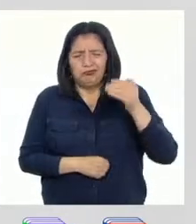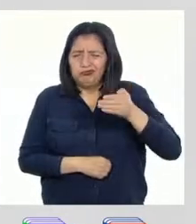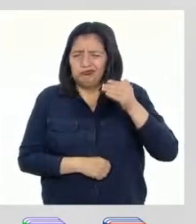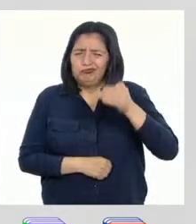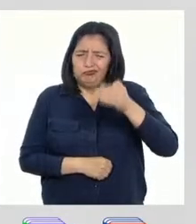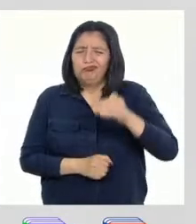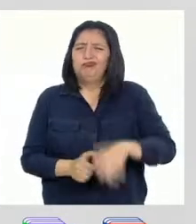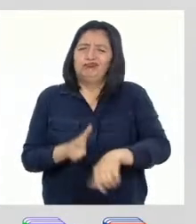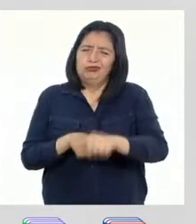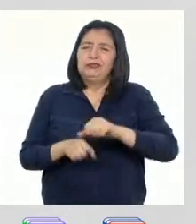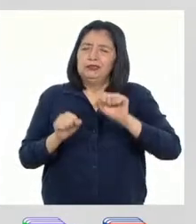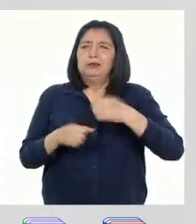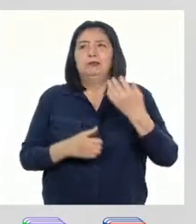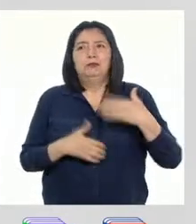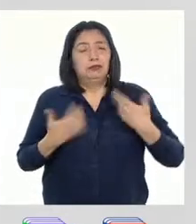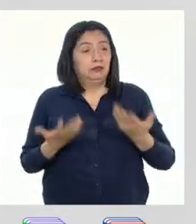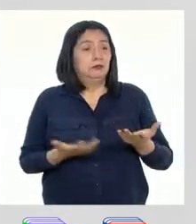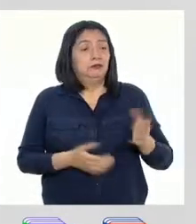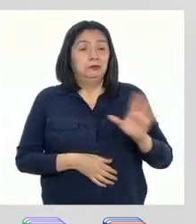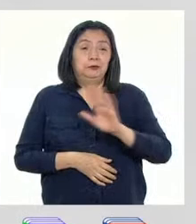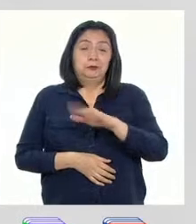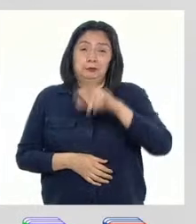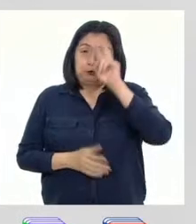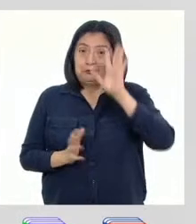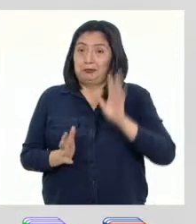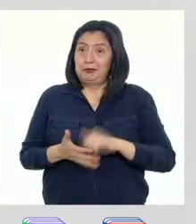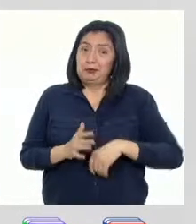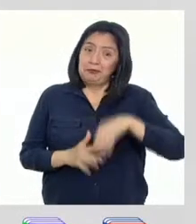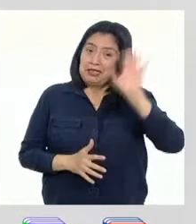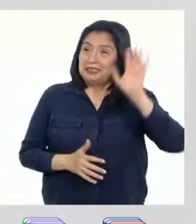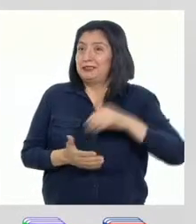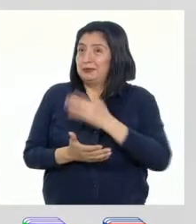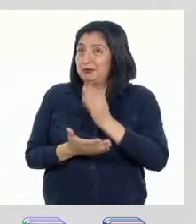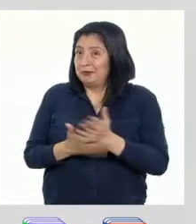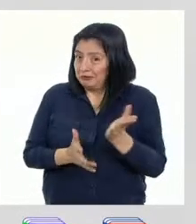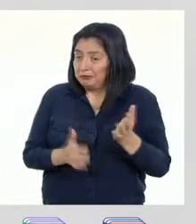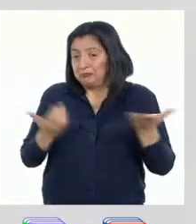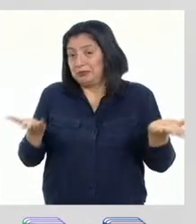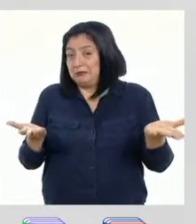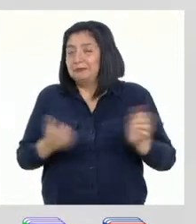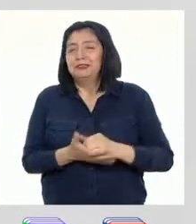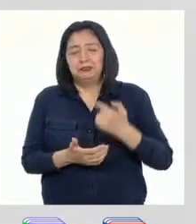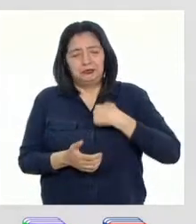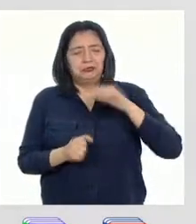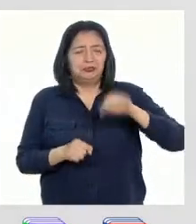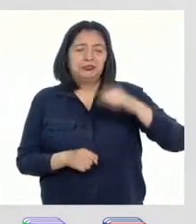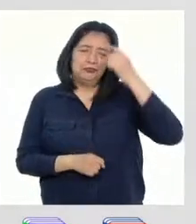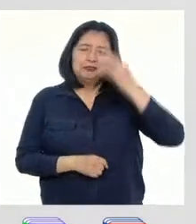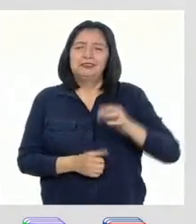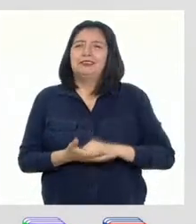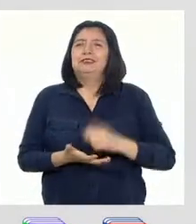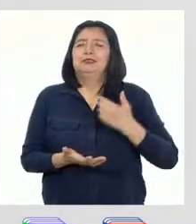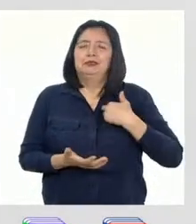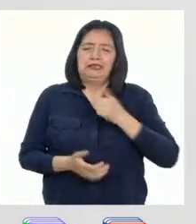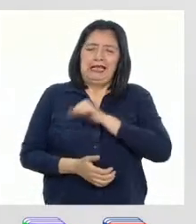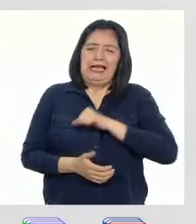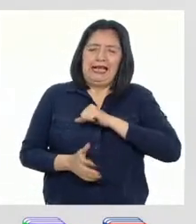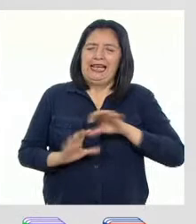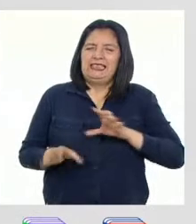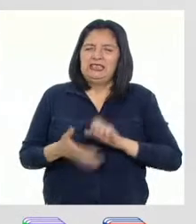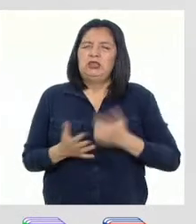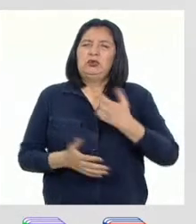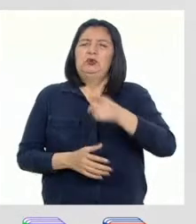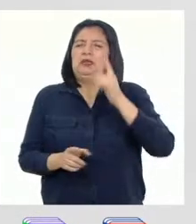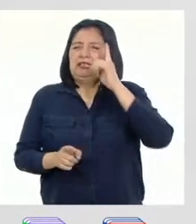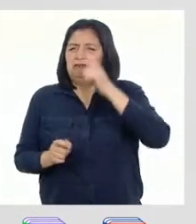se puede. ¿No dicen que las y los peruanos somos más que nuestros problemas? Bueno, yo lo creo. Nuestra actitud frente a los